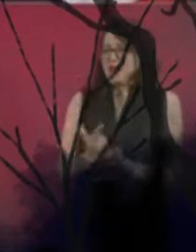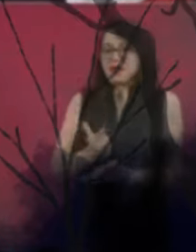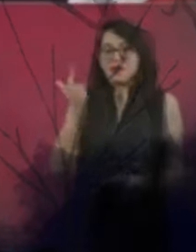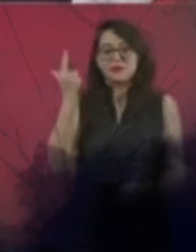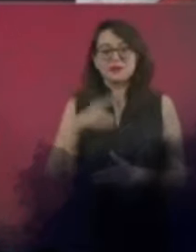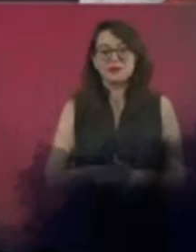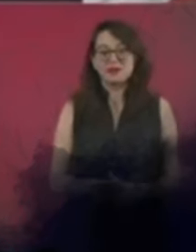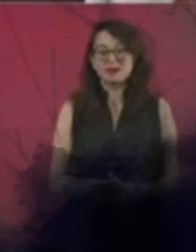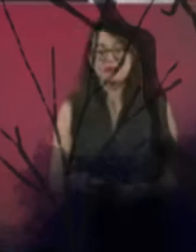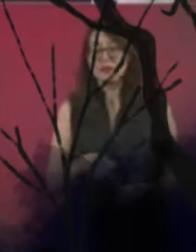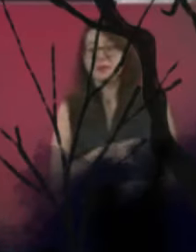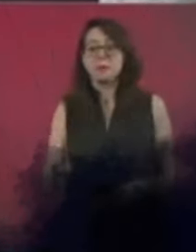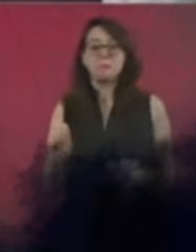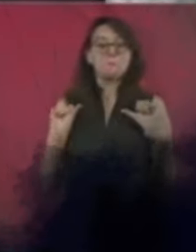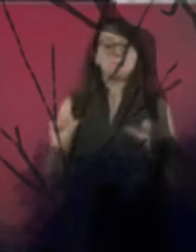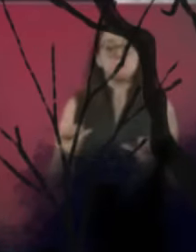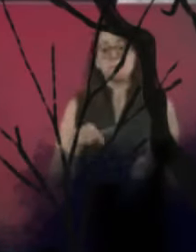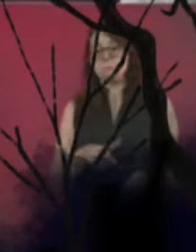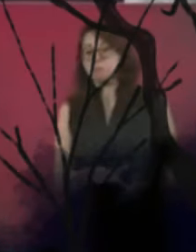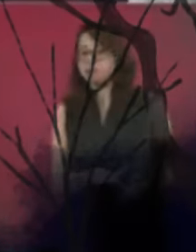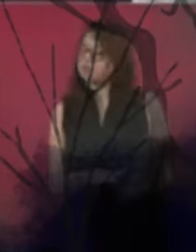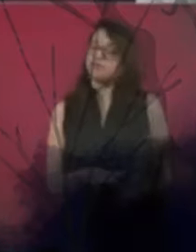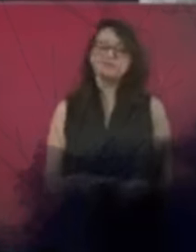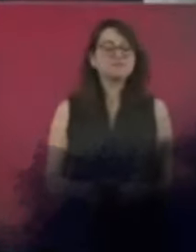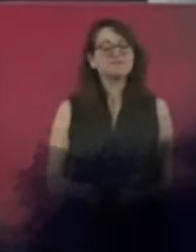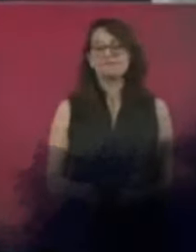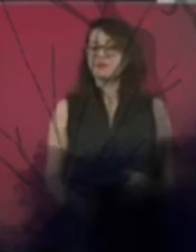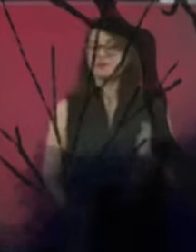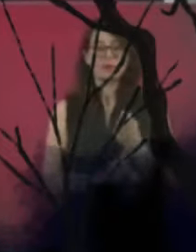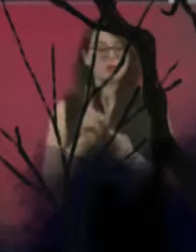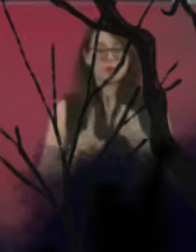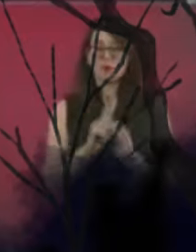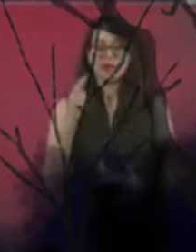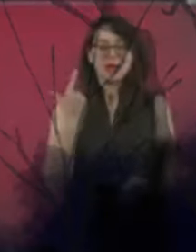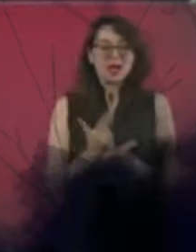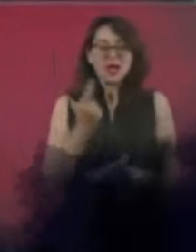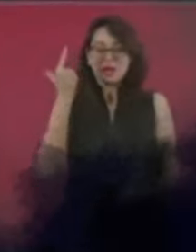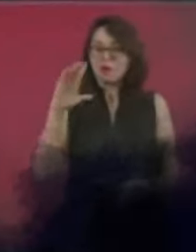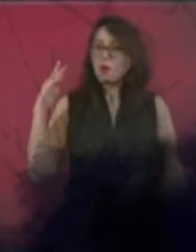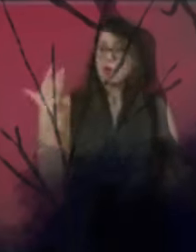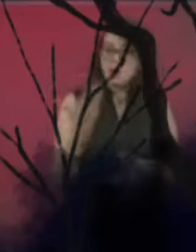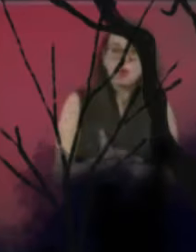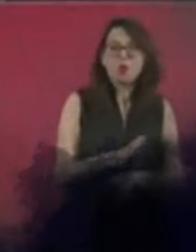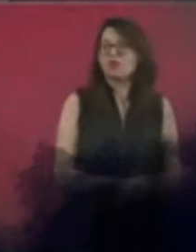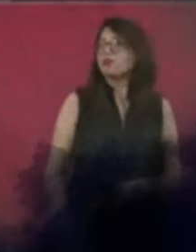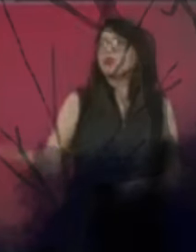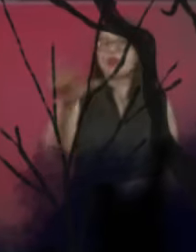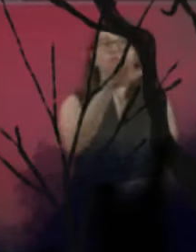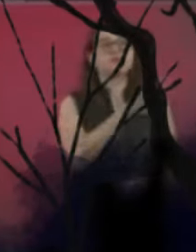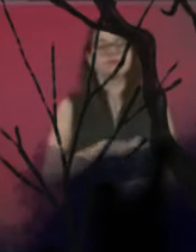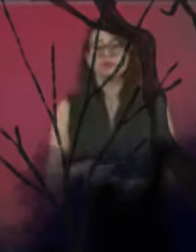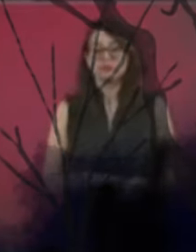haya justicia en México, de que siga un 98% de impunidad en todos los delitos, son los